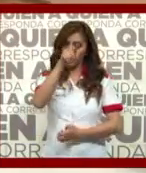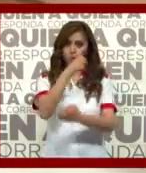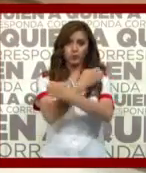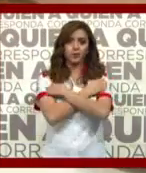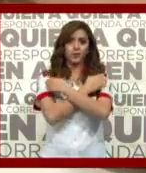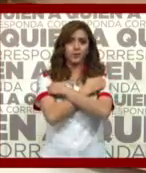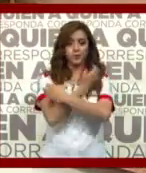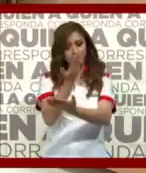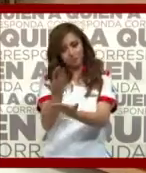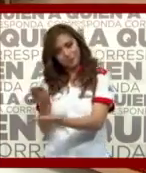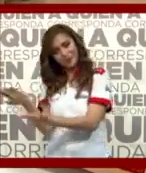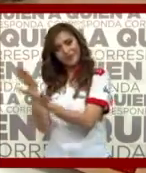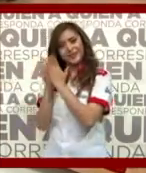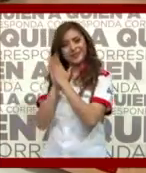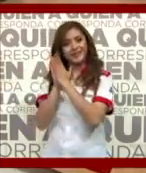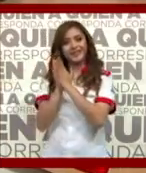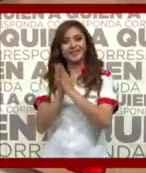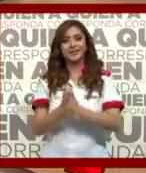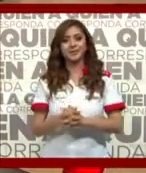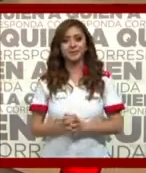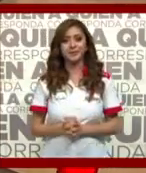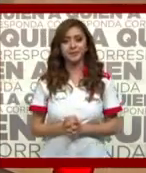por favor